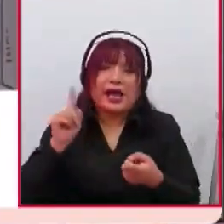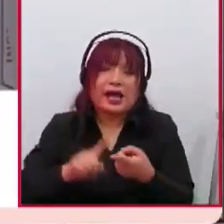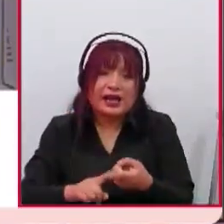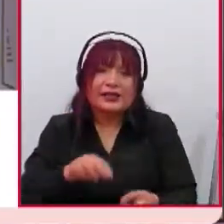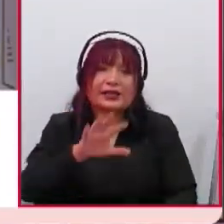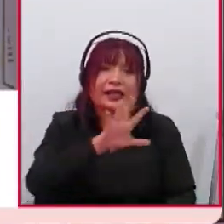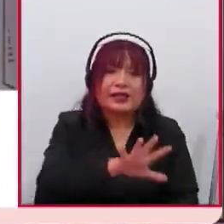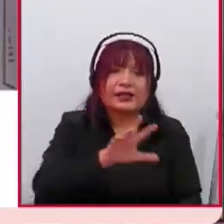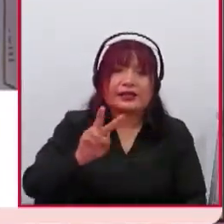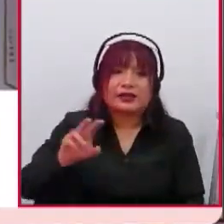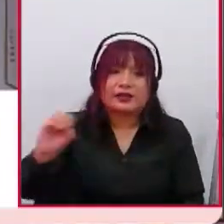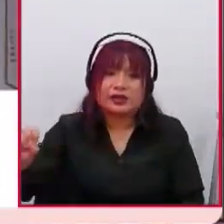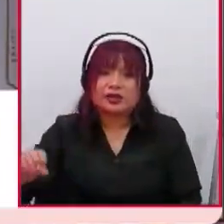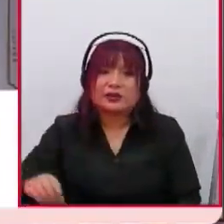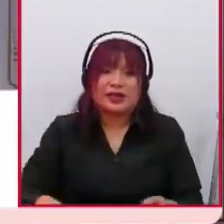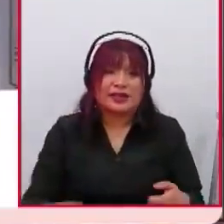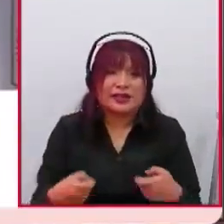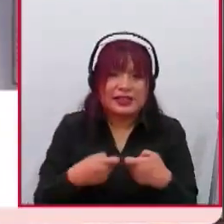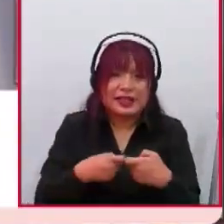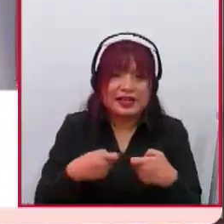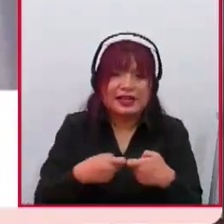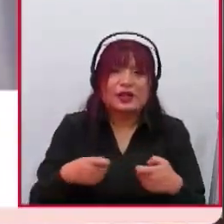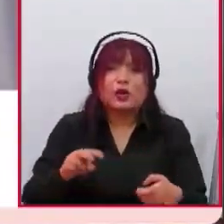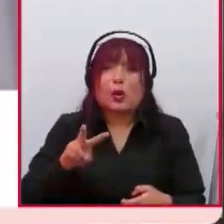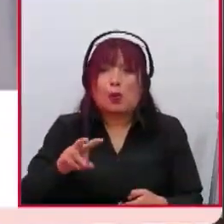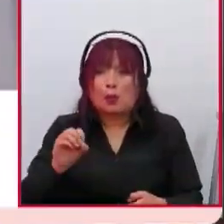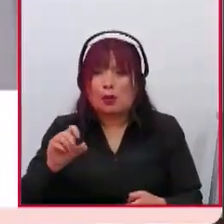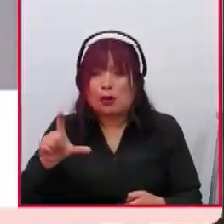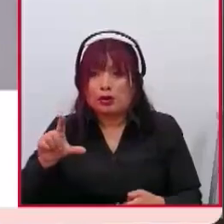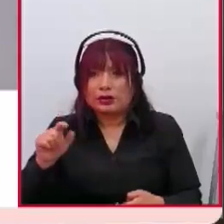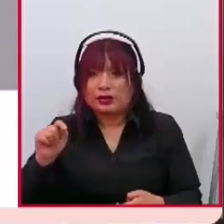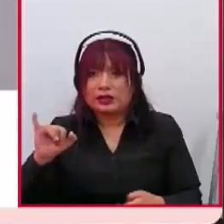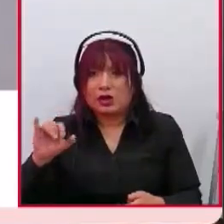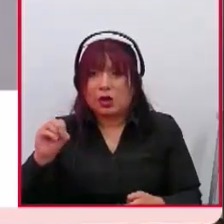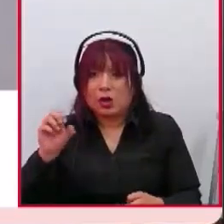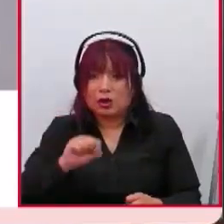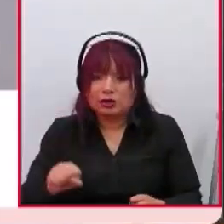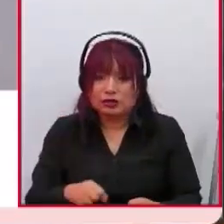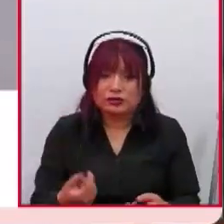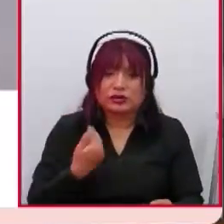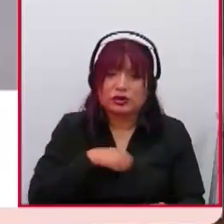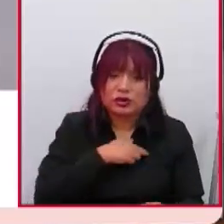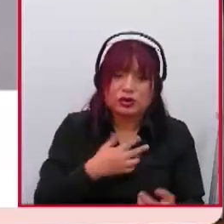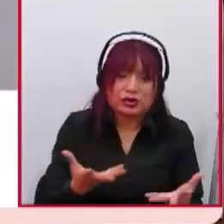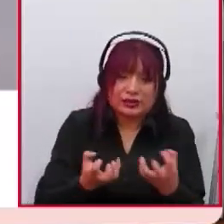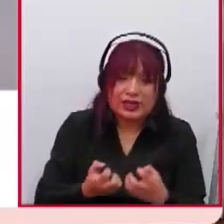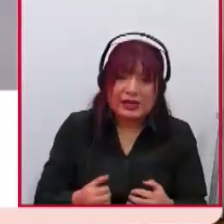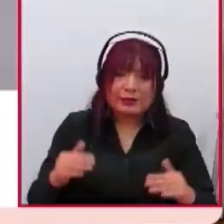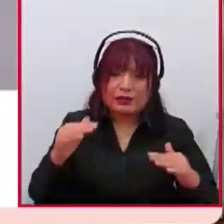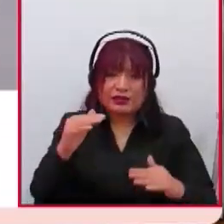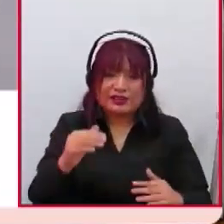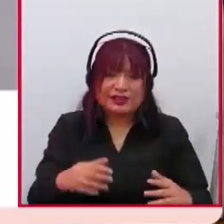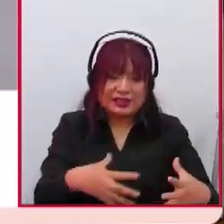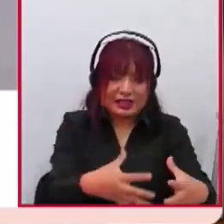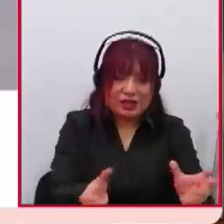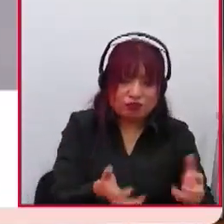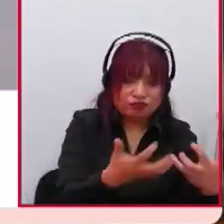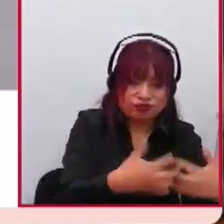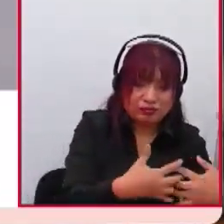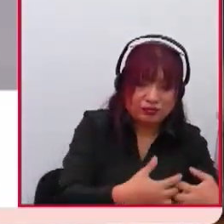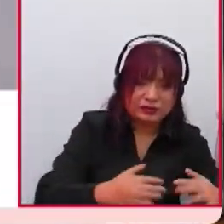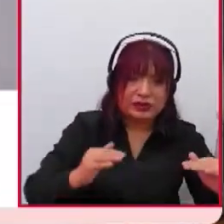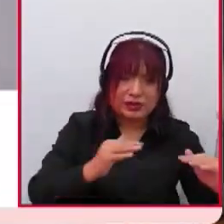una selectividad, ¿no? Entonces, lo fundamental para nosotros es primero, nuevamente, el tema de la estabilidad de la planta. 1.